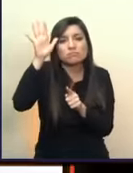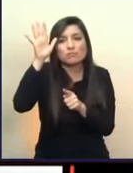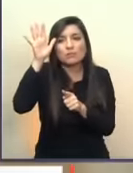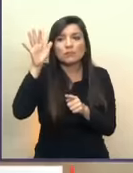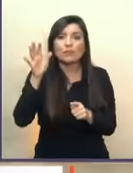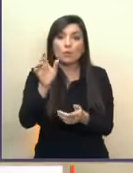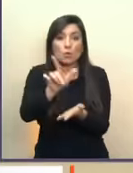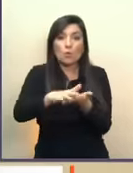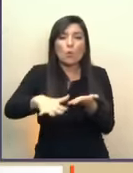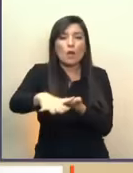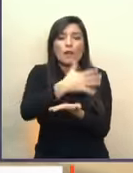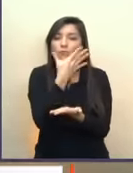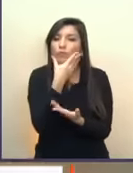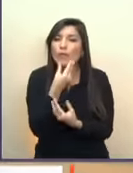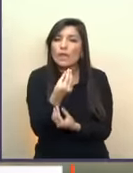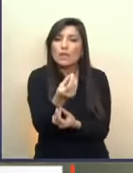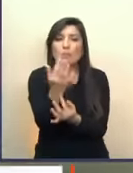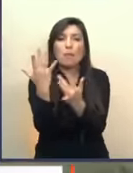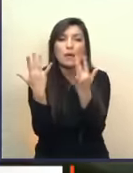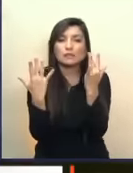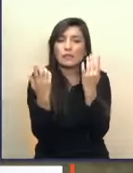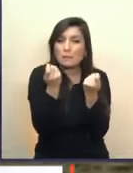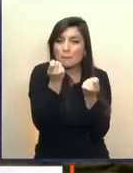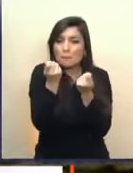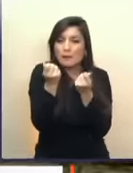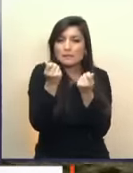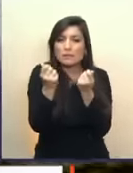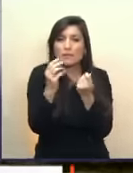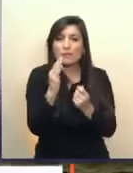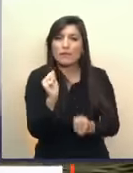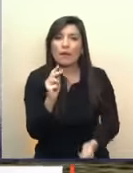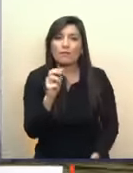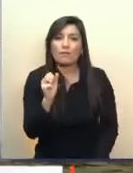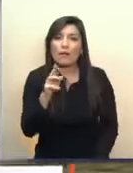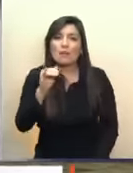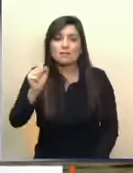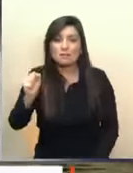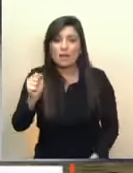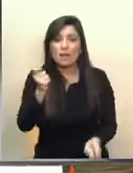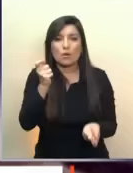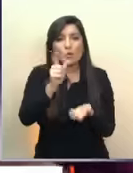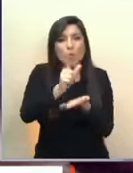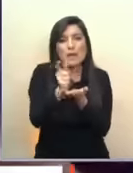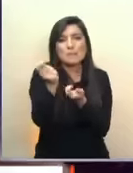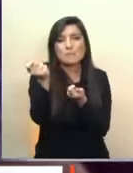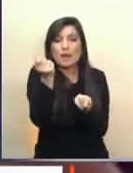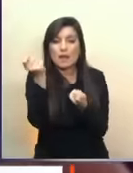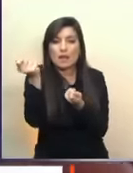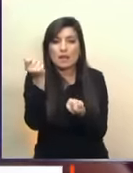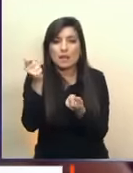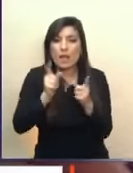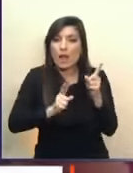con un paisaje muy similar a la Bavaria. Es un lugar muy parecido al que